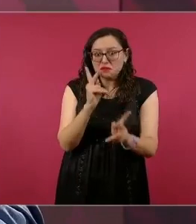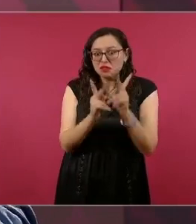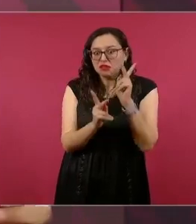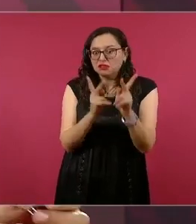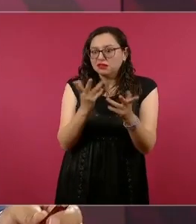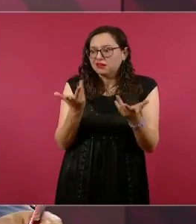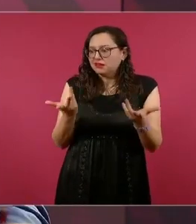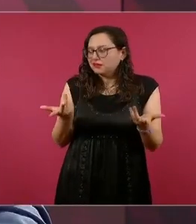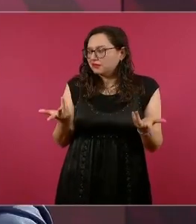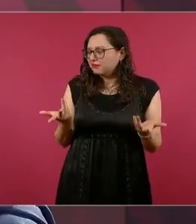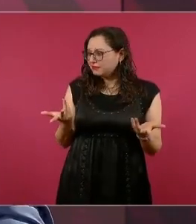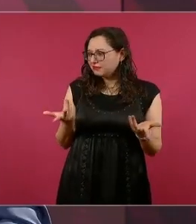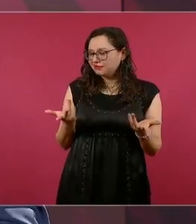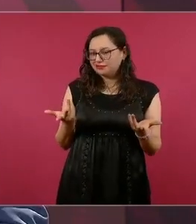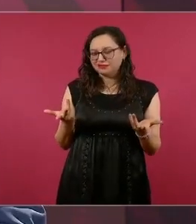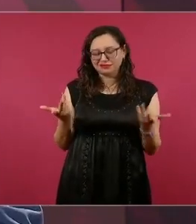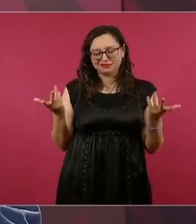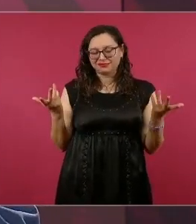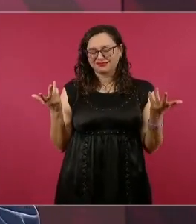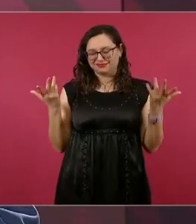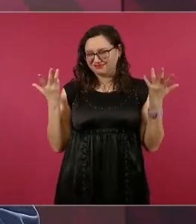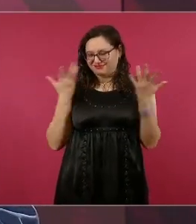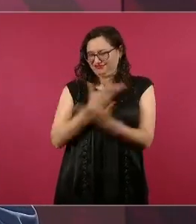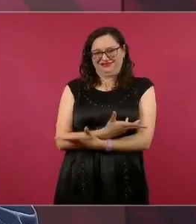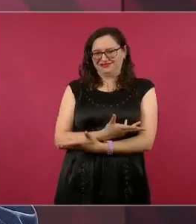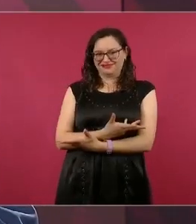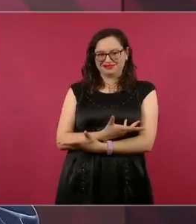¿no? No